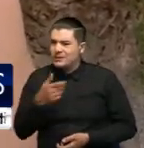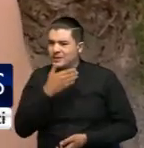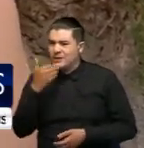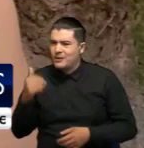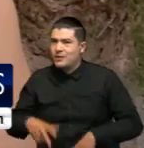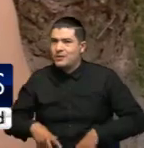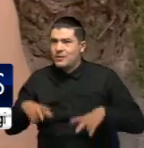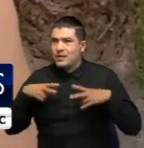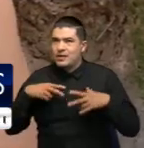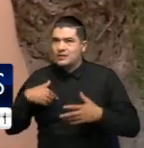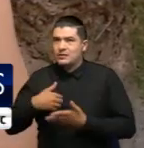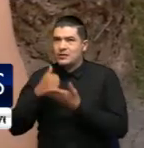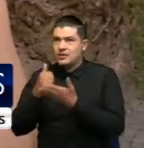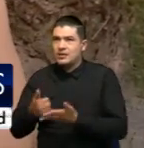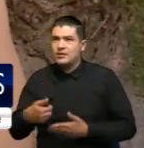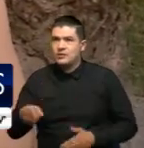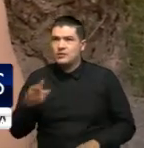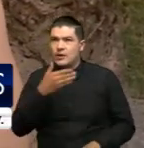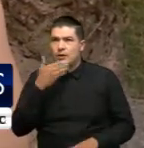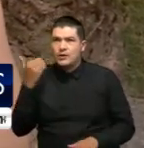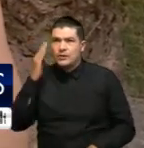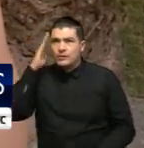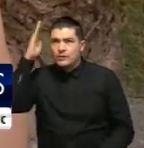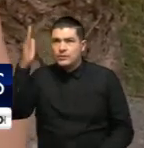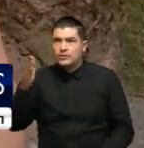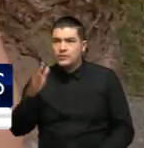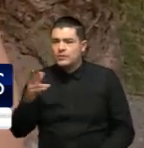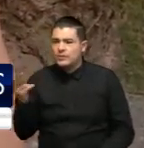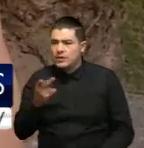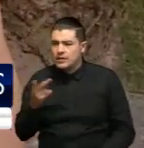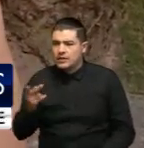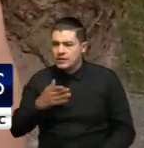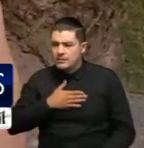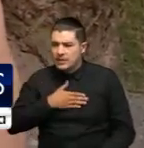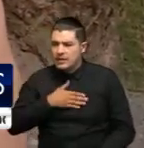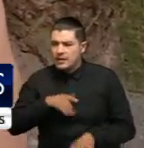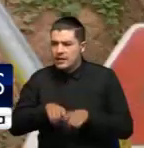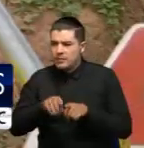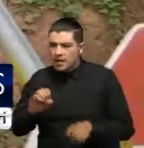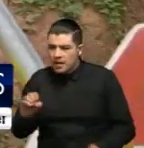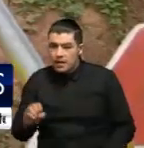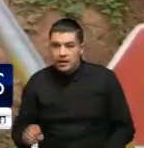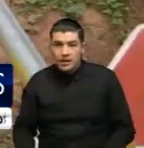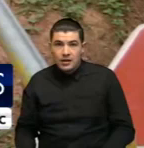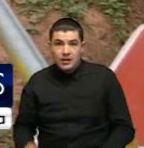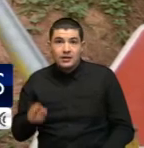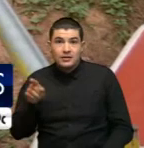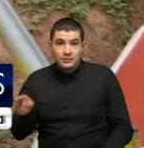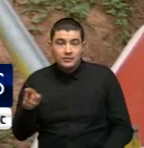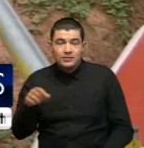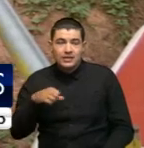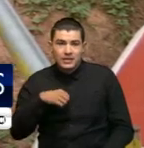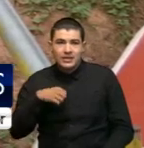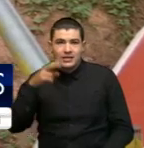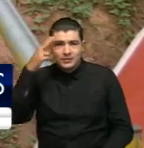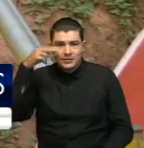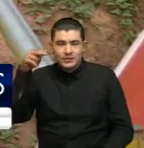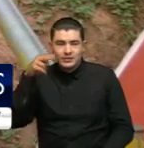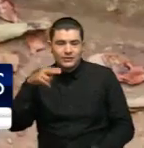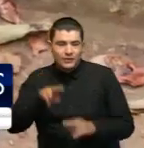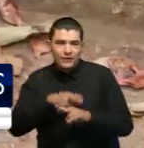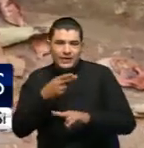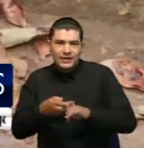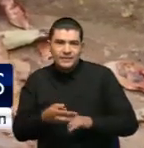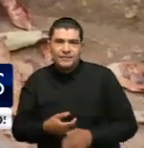vida, un mejor futuro, las dos con mi hermano, y tenía su sobrina. Sobre los autores